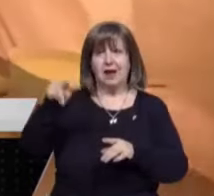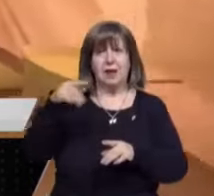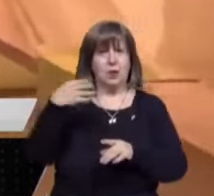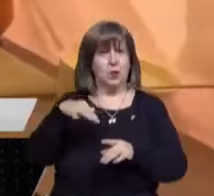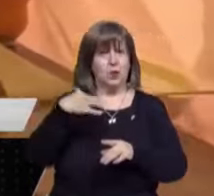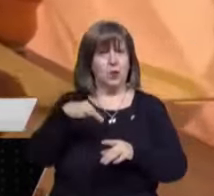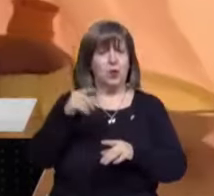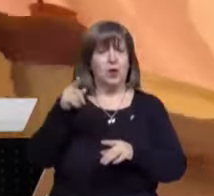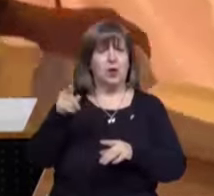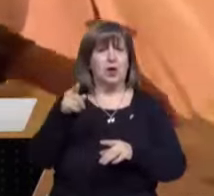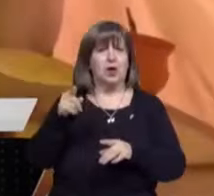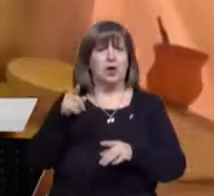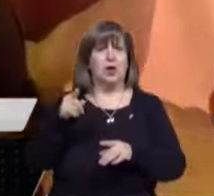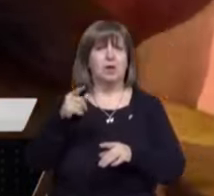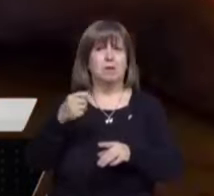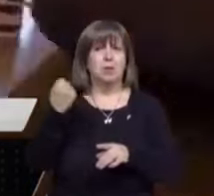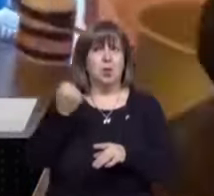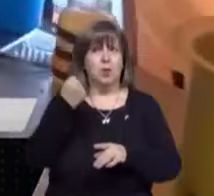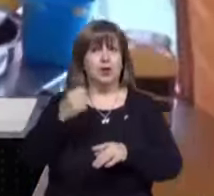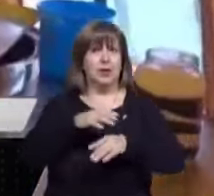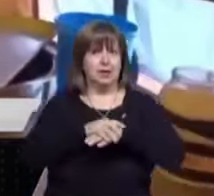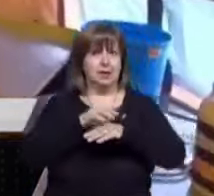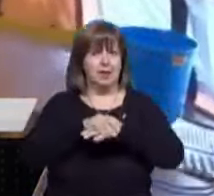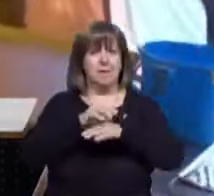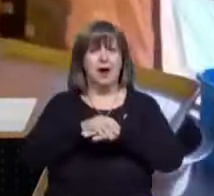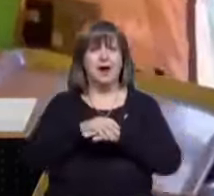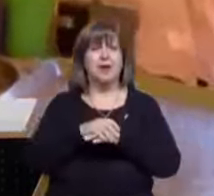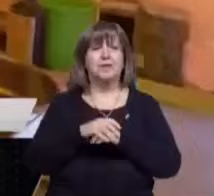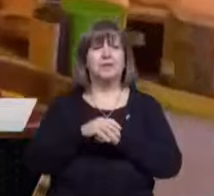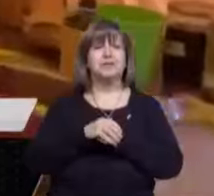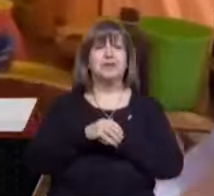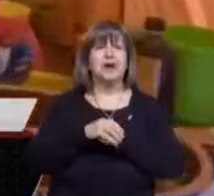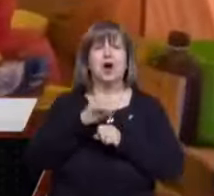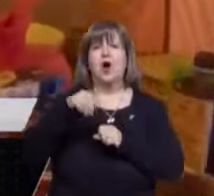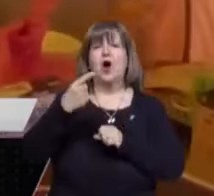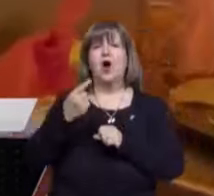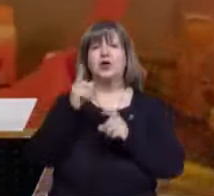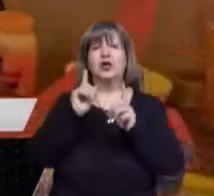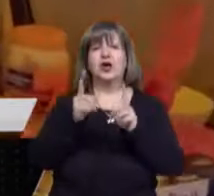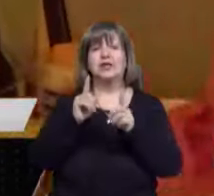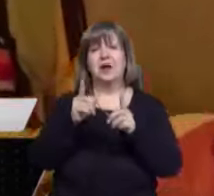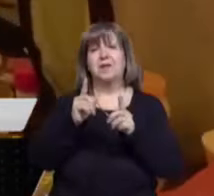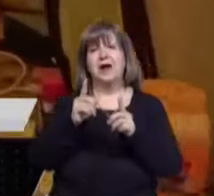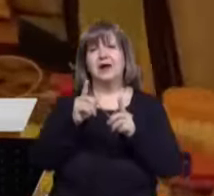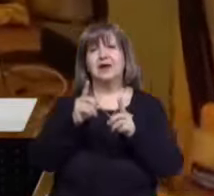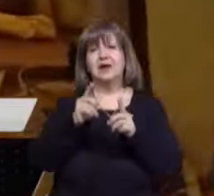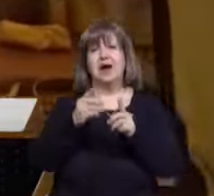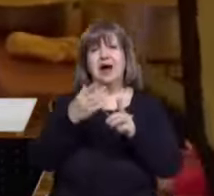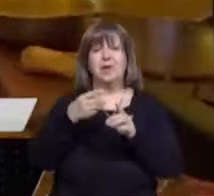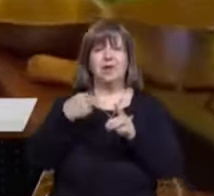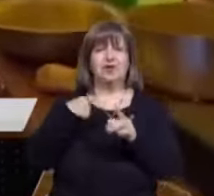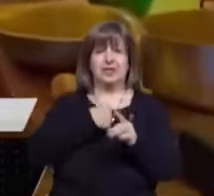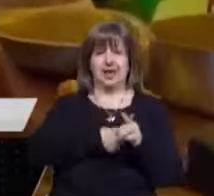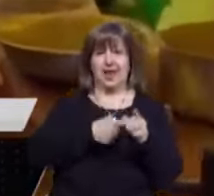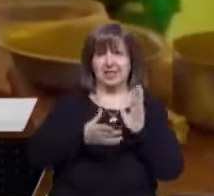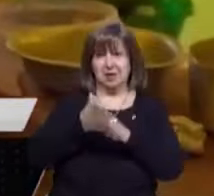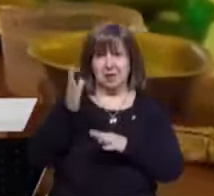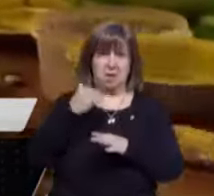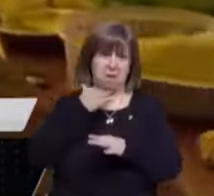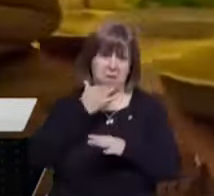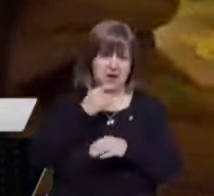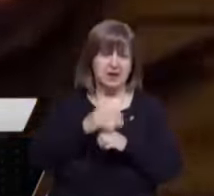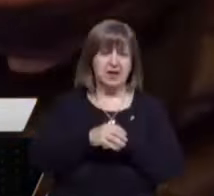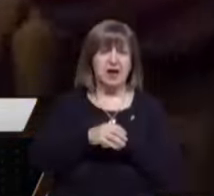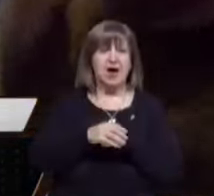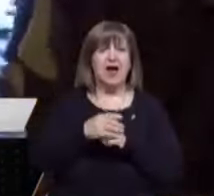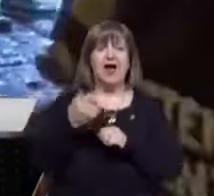El año que viene lo quiero tener en mi equipo. El Onchu, que tal vez sea con la Willy para China. Y este es el